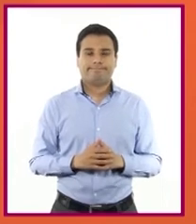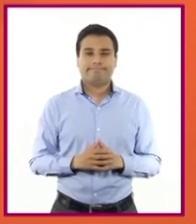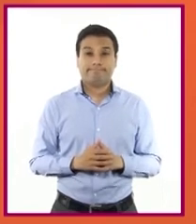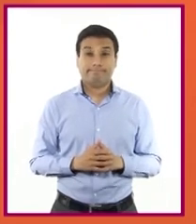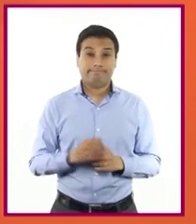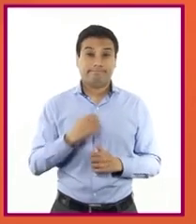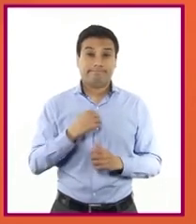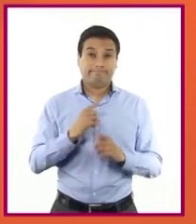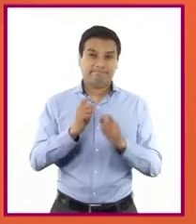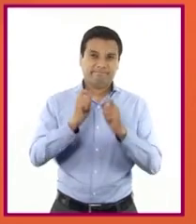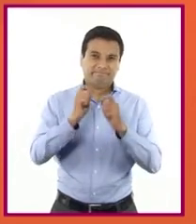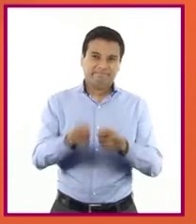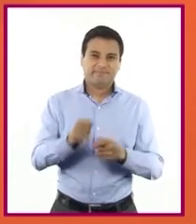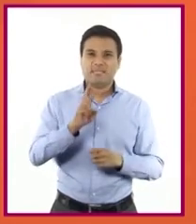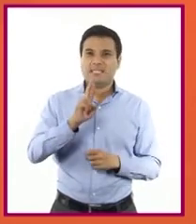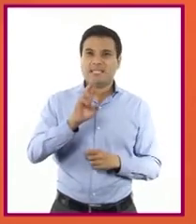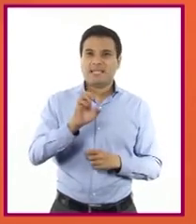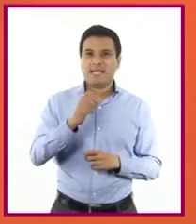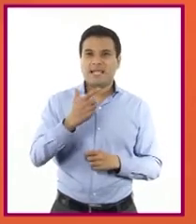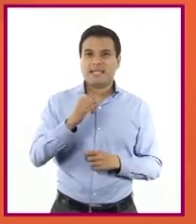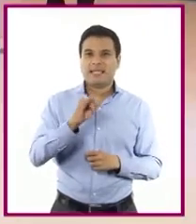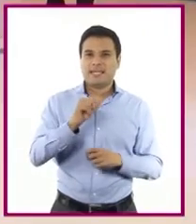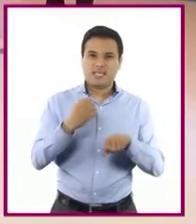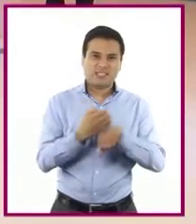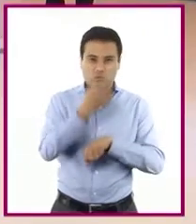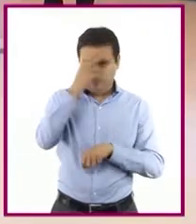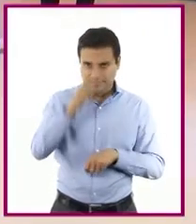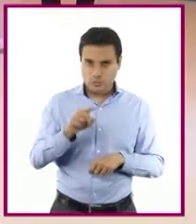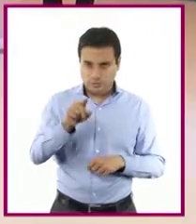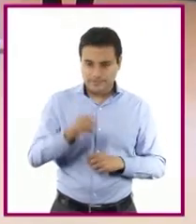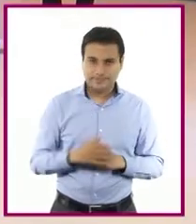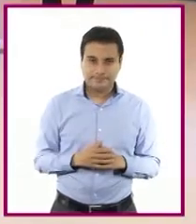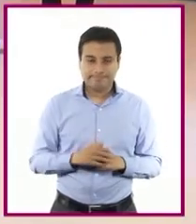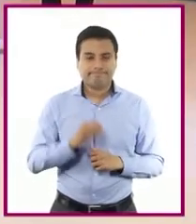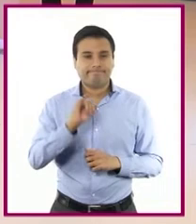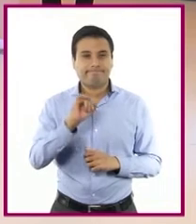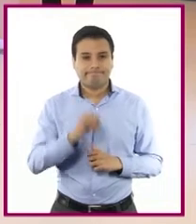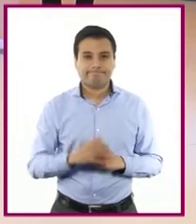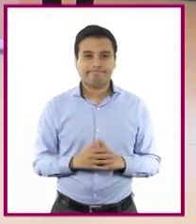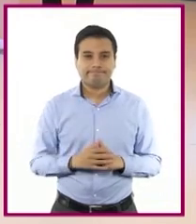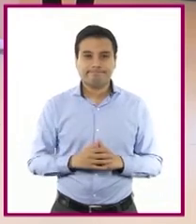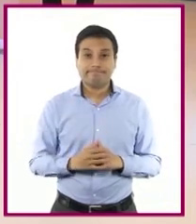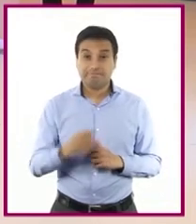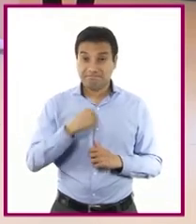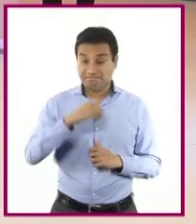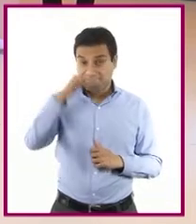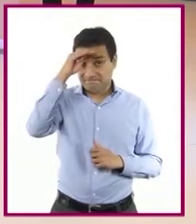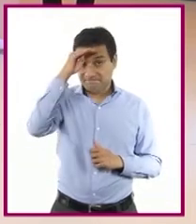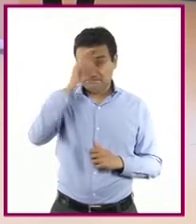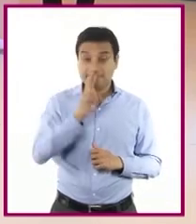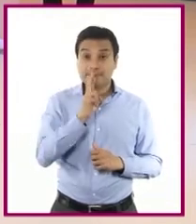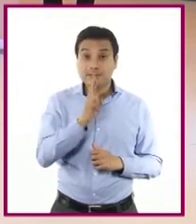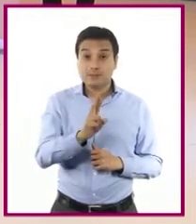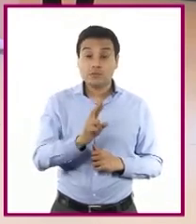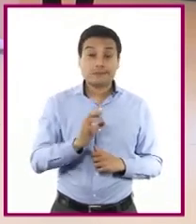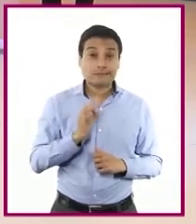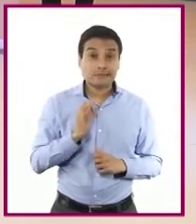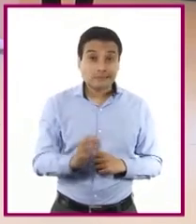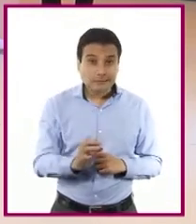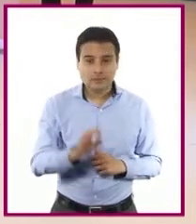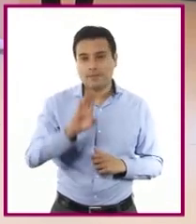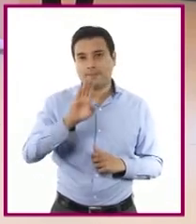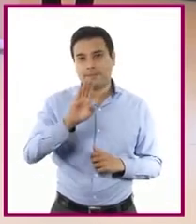Vamos con Regina del Estado de México. Claro que sí, maestro. Considero que la respuesta correcta es